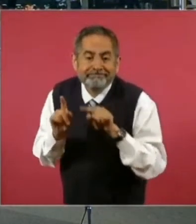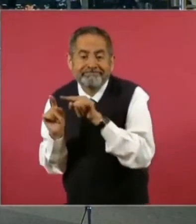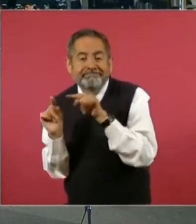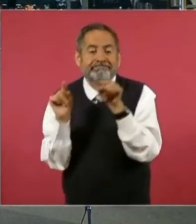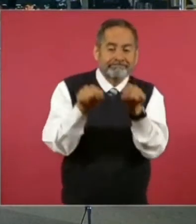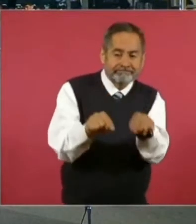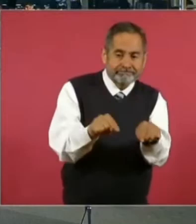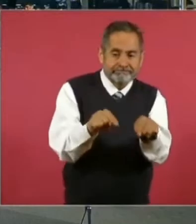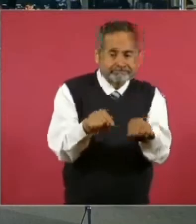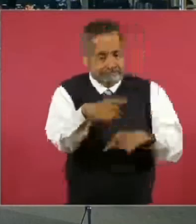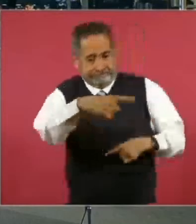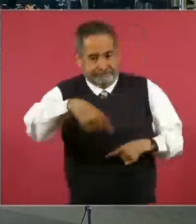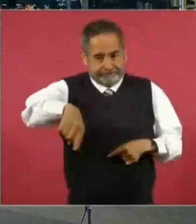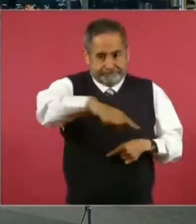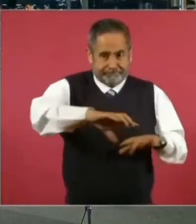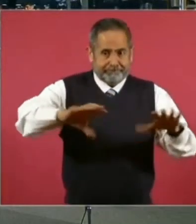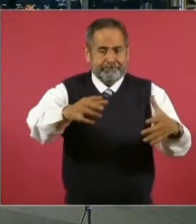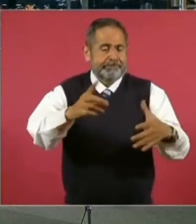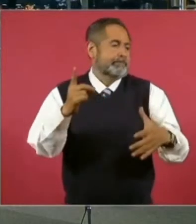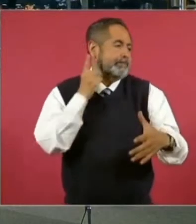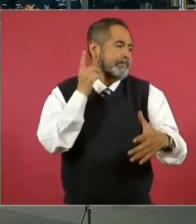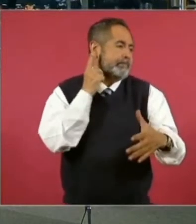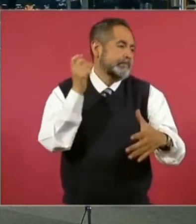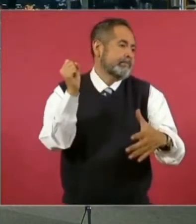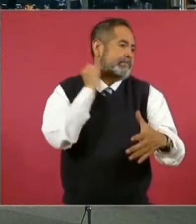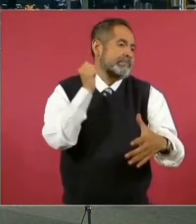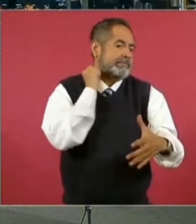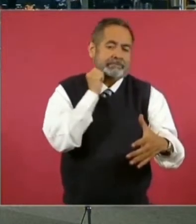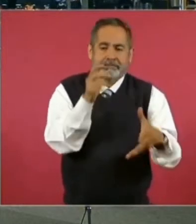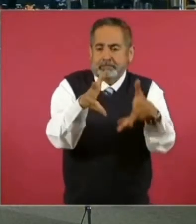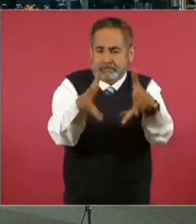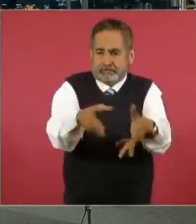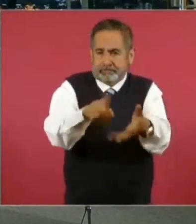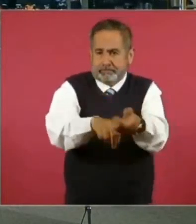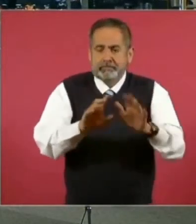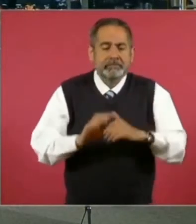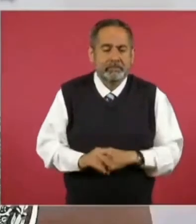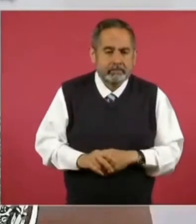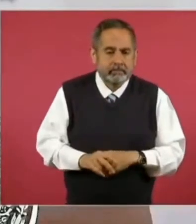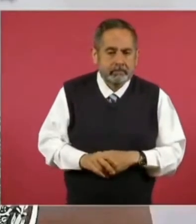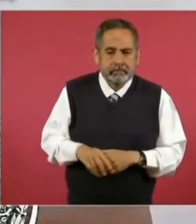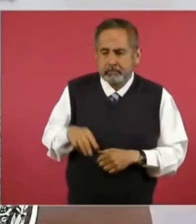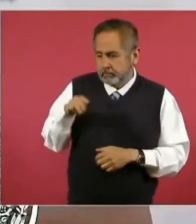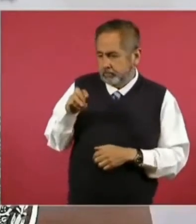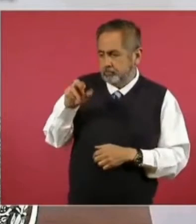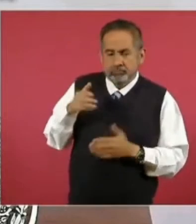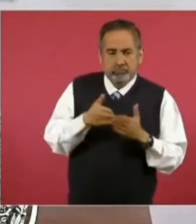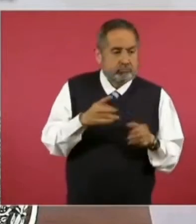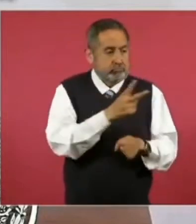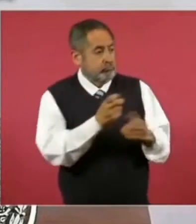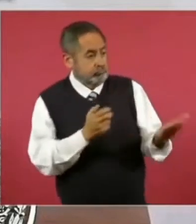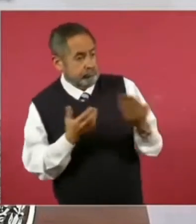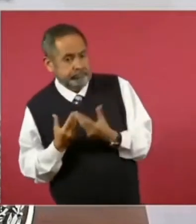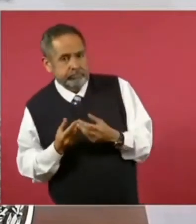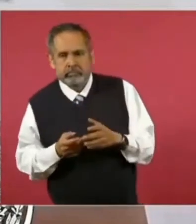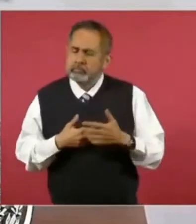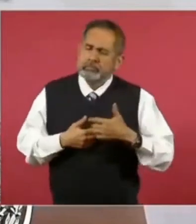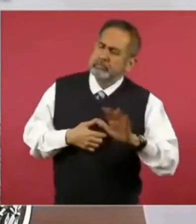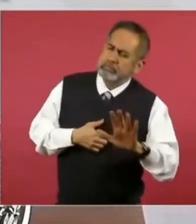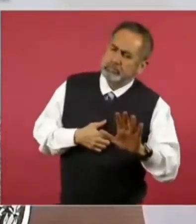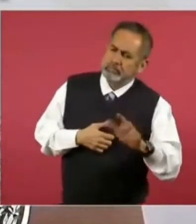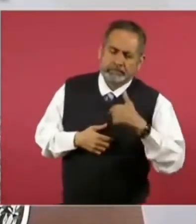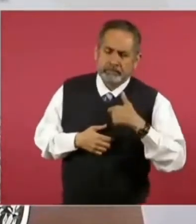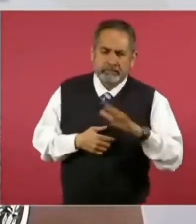ver con lo legislativo. Entonces, ¿no le hace una invitación usted a Yunes Márquez? No, no,